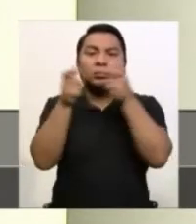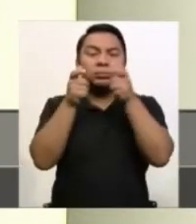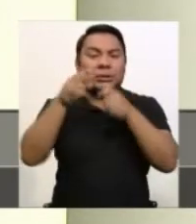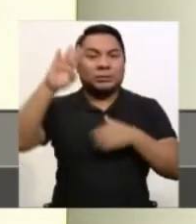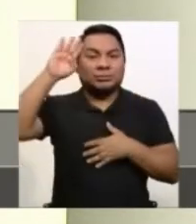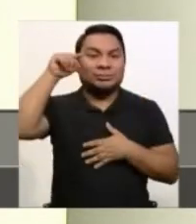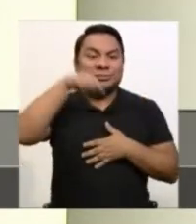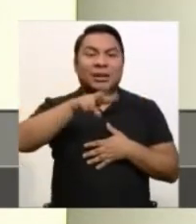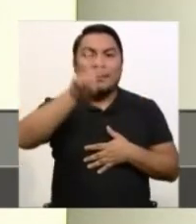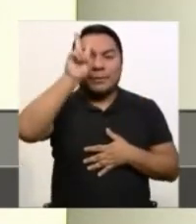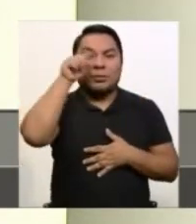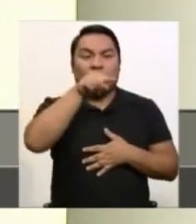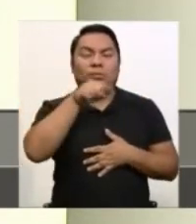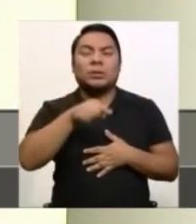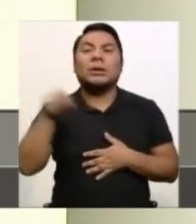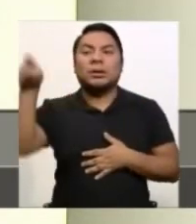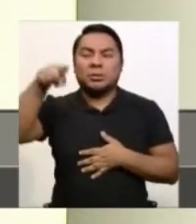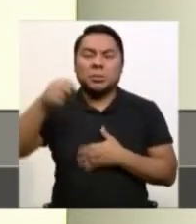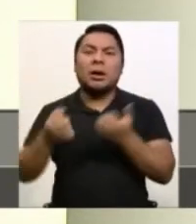accionar con